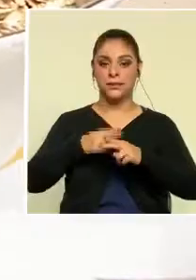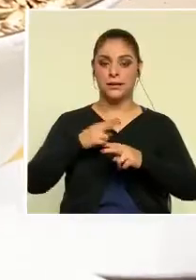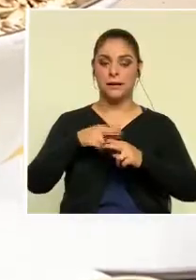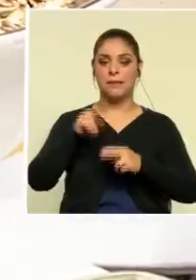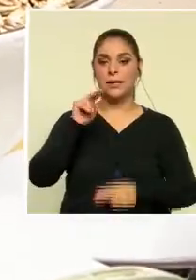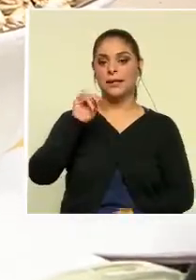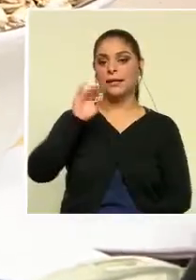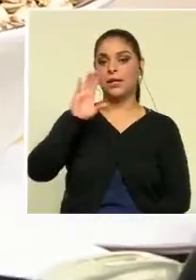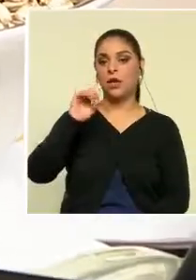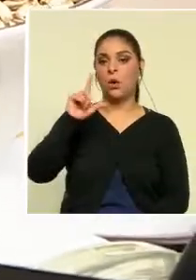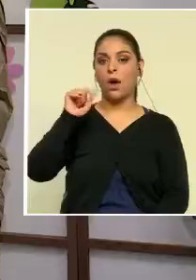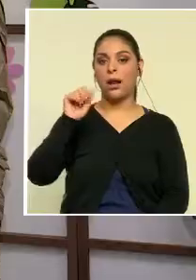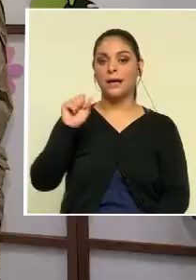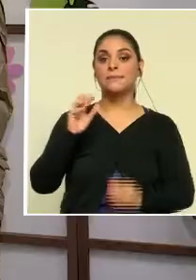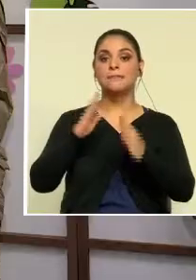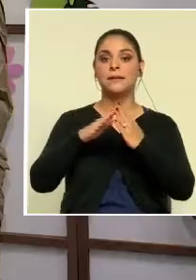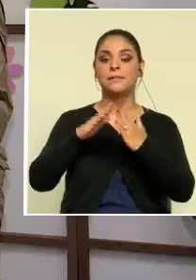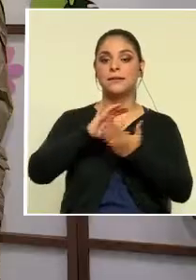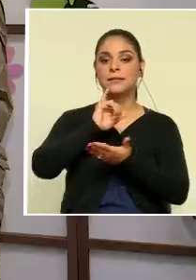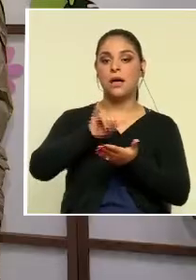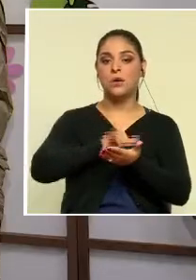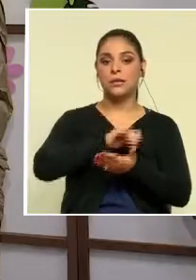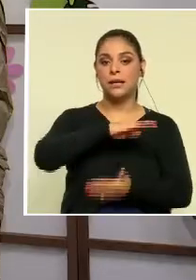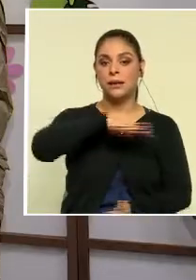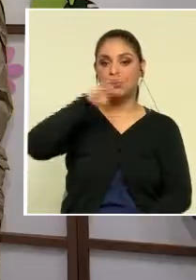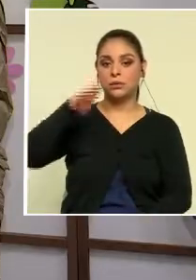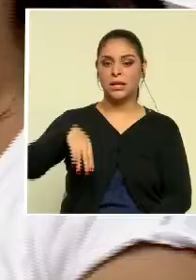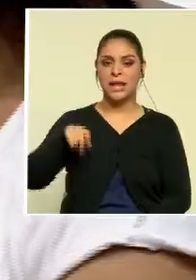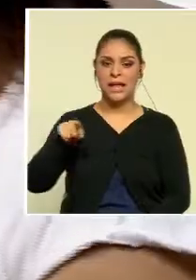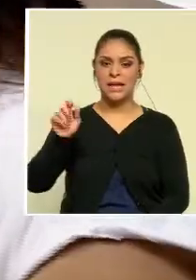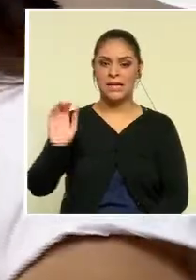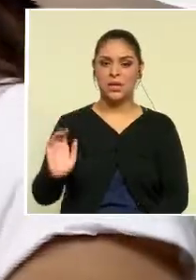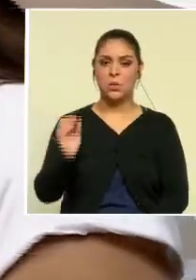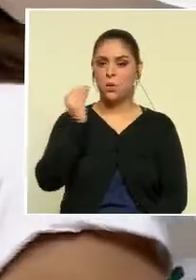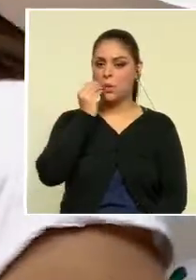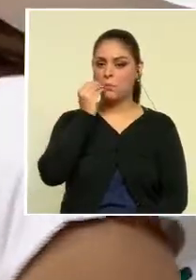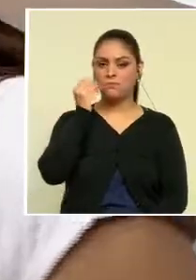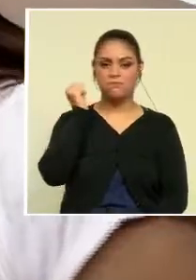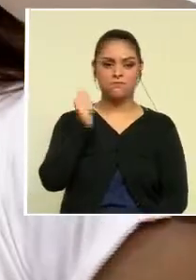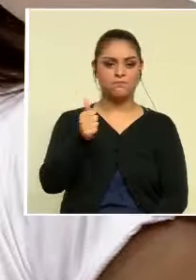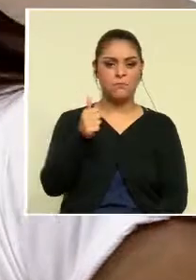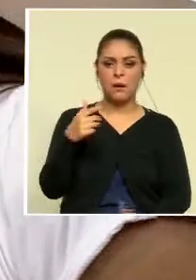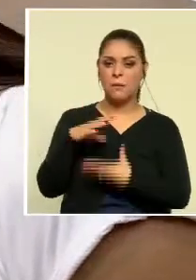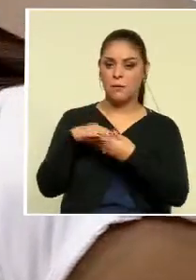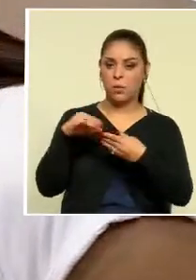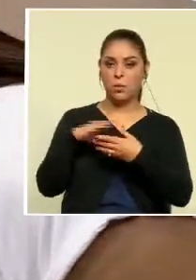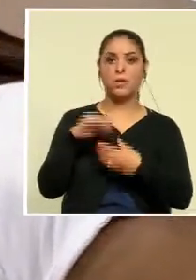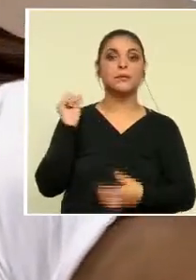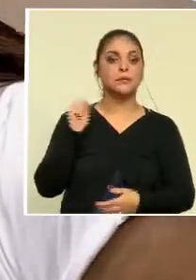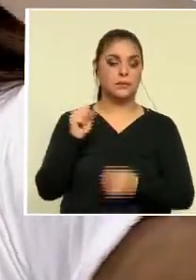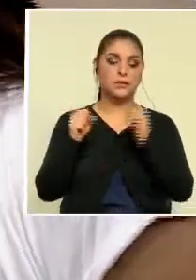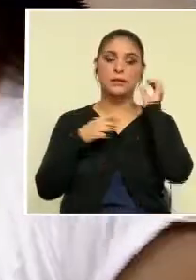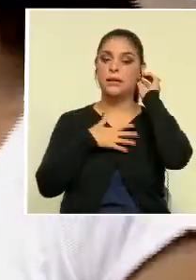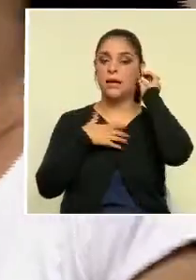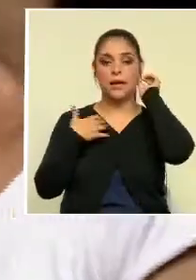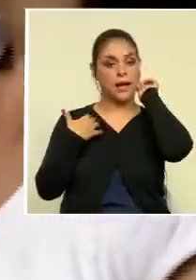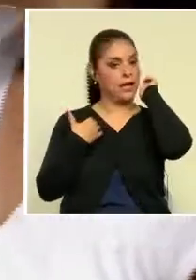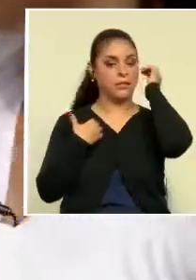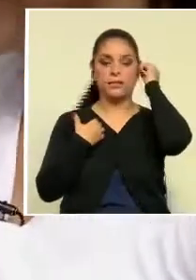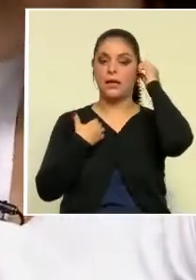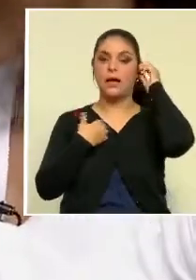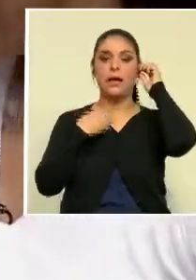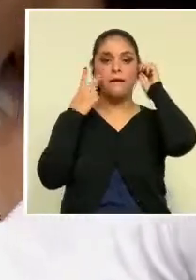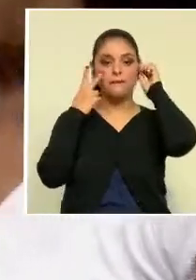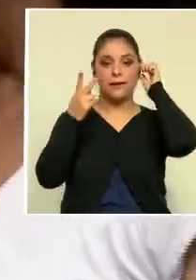montaña qué lindo lugar de una vez he aquí un niño que se alimenta súper bien en mis montados y fresia le encanta ver el programa